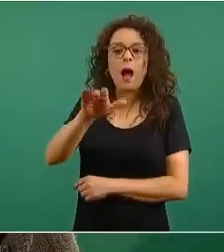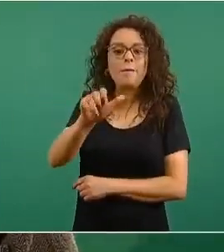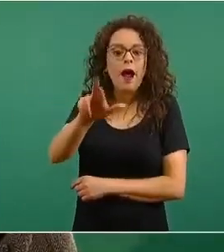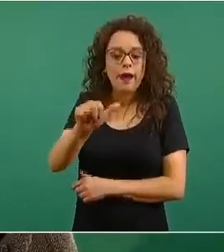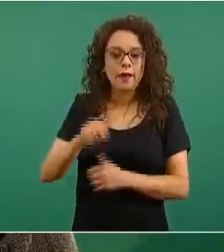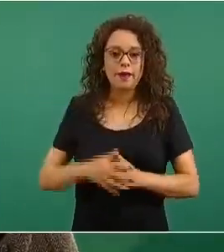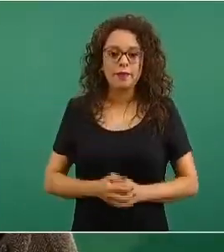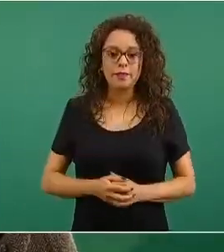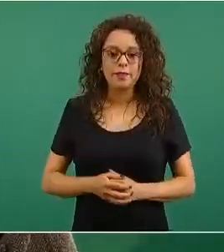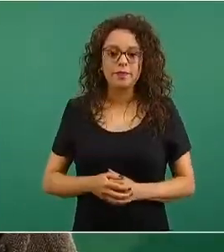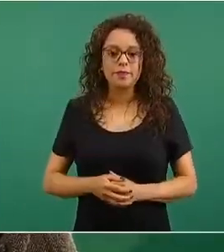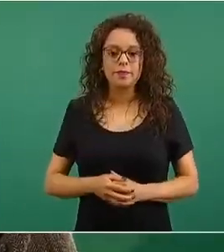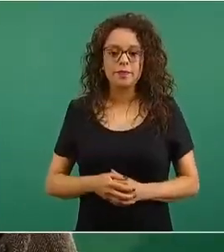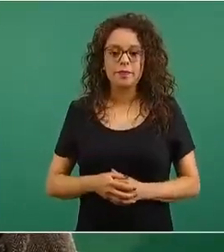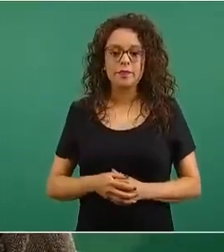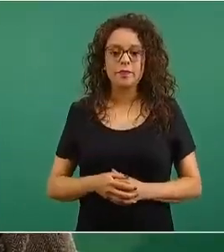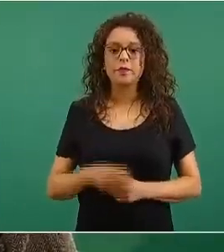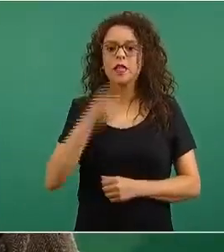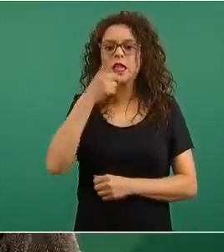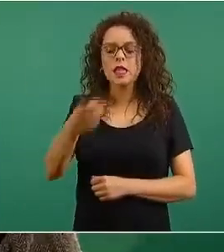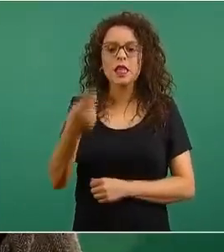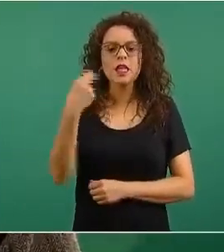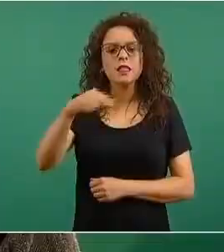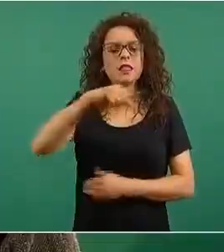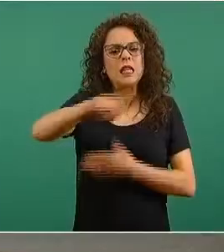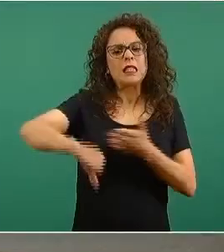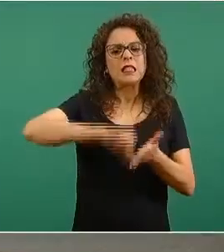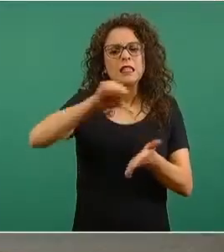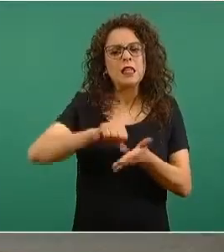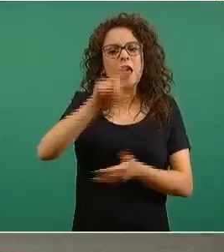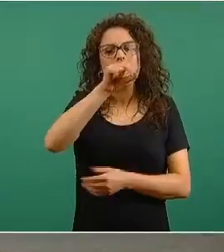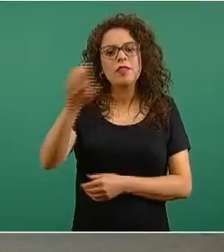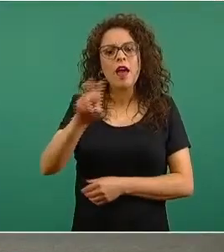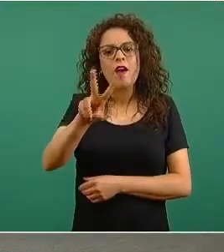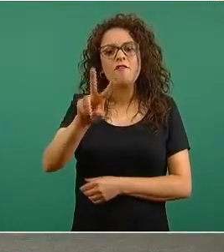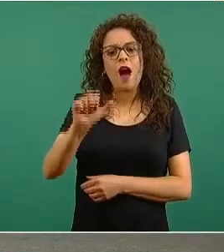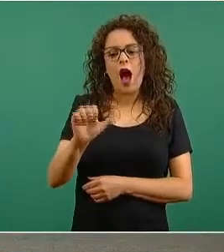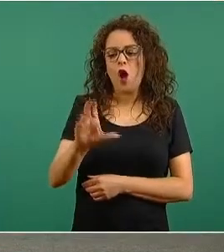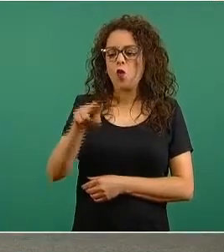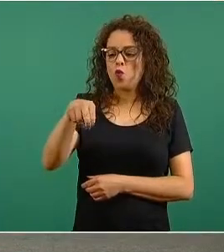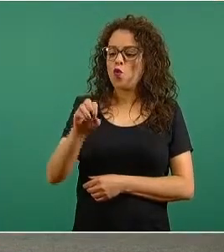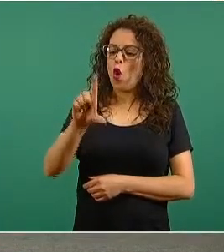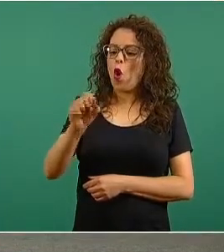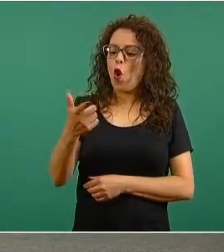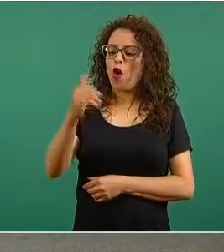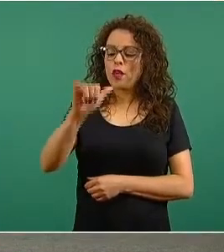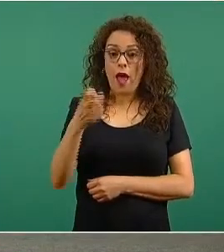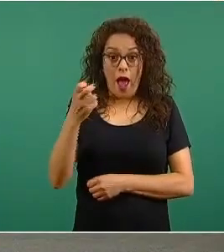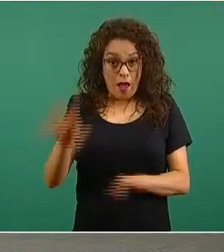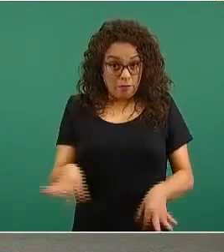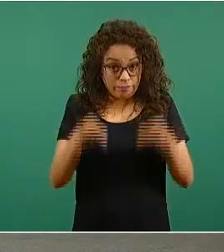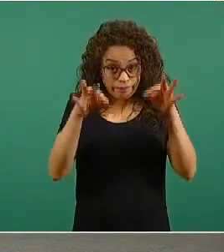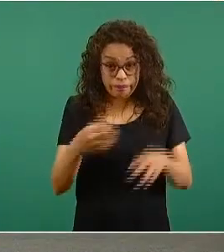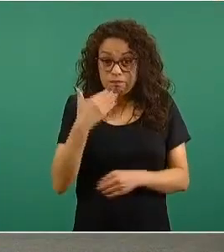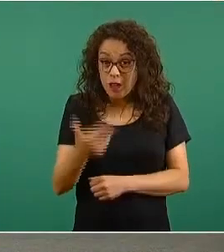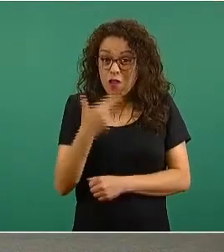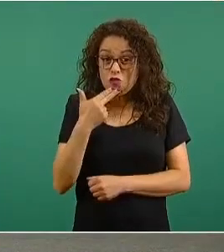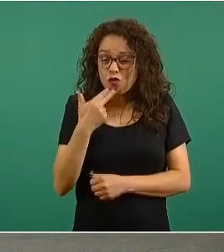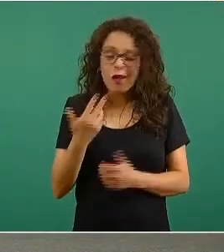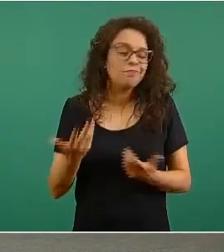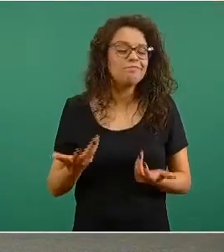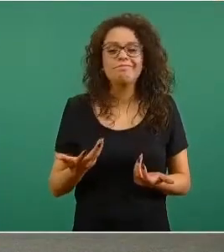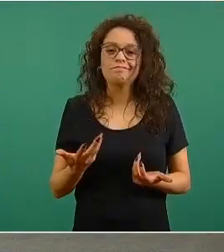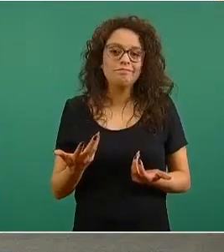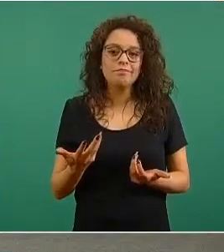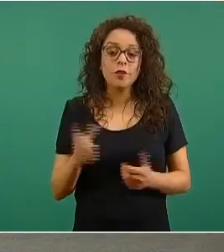establecieron los llamados centros de vacunología, no funcionan del todo y los que se establecieron, algunos nunca